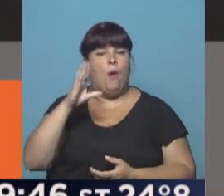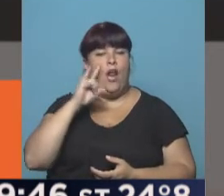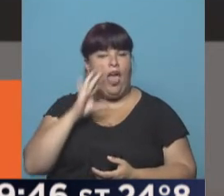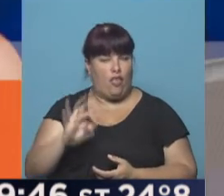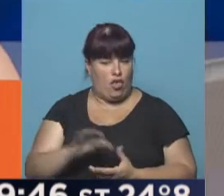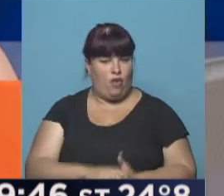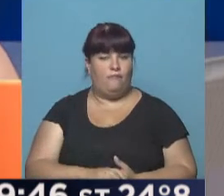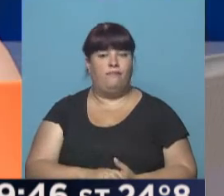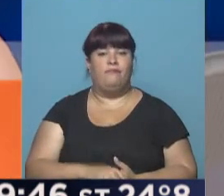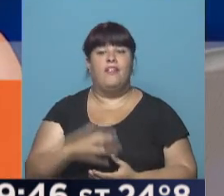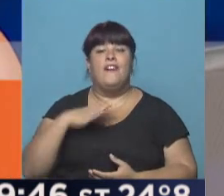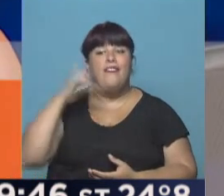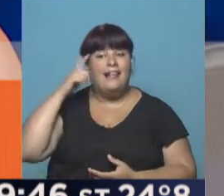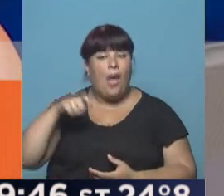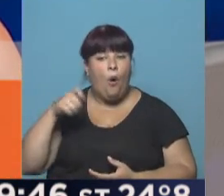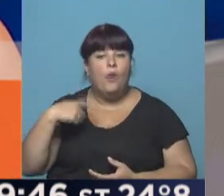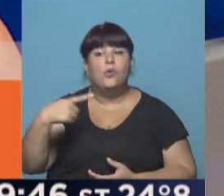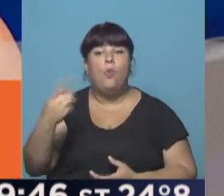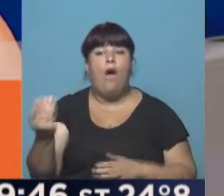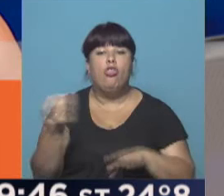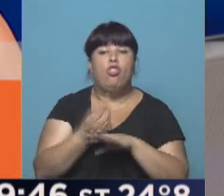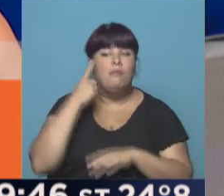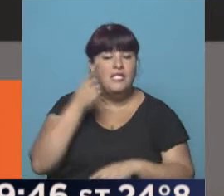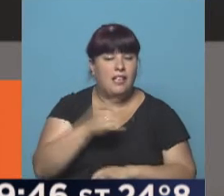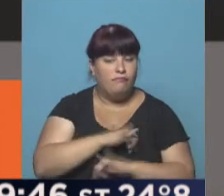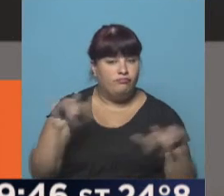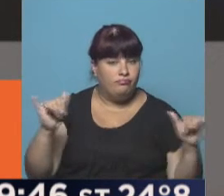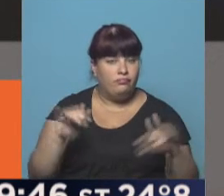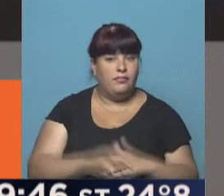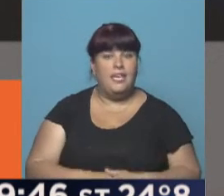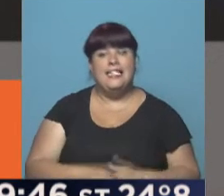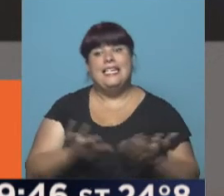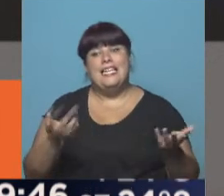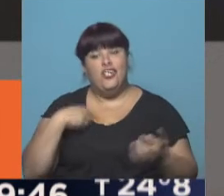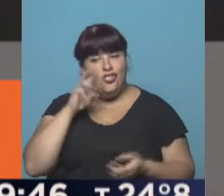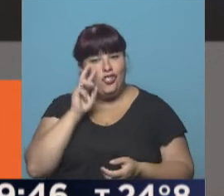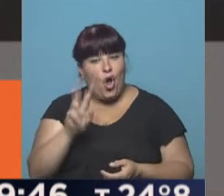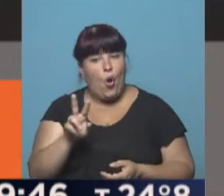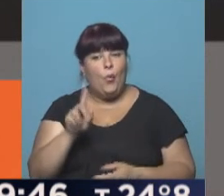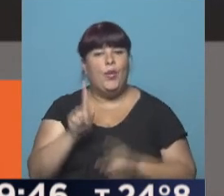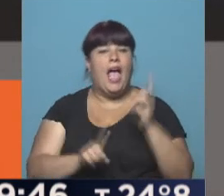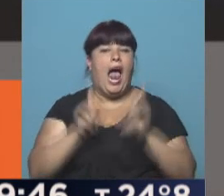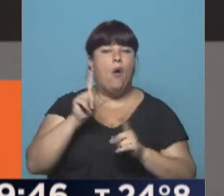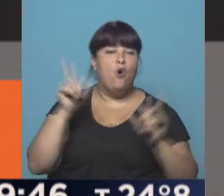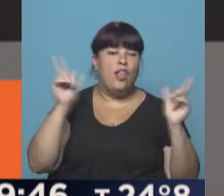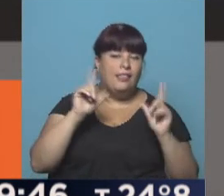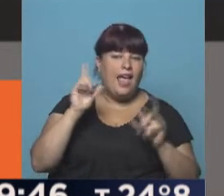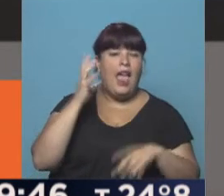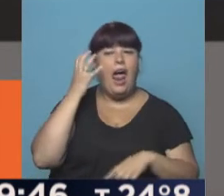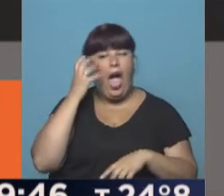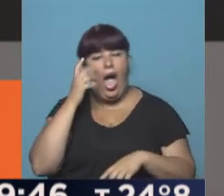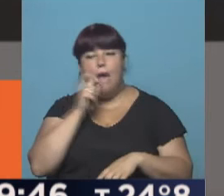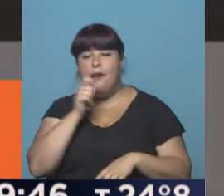falta juez cuando se cree que se va a conocer el nombre bueno yo vi en algunos medios que